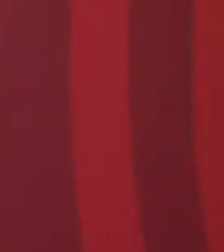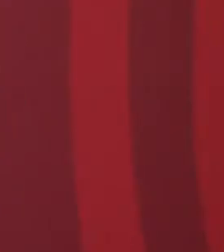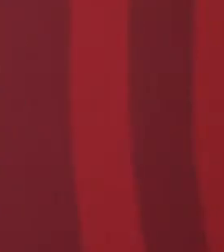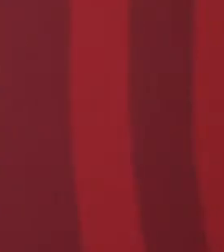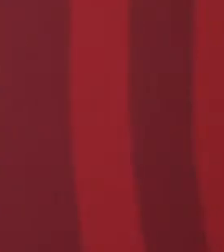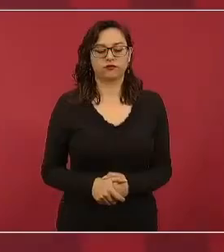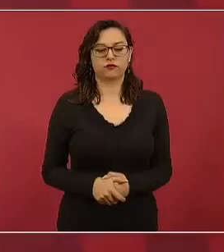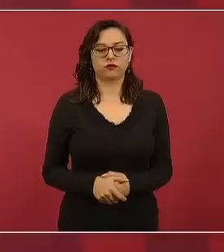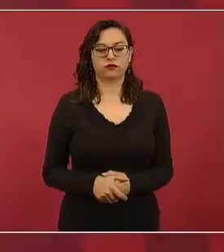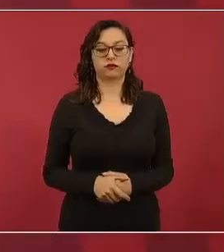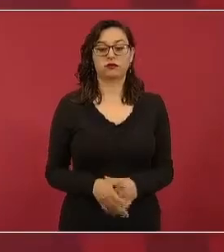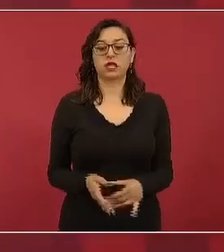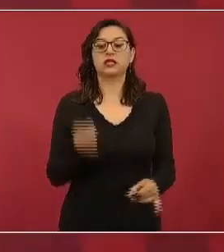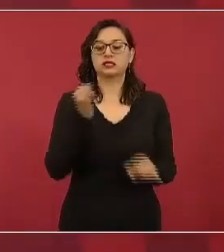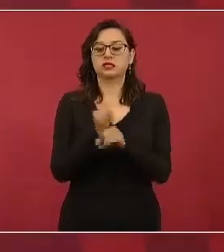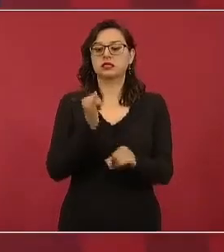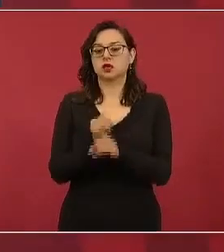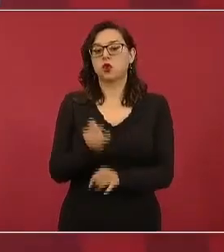que